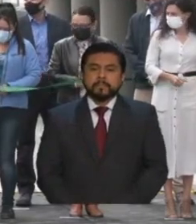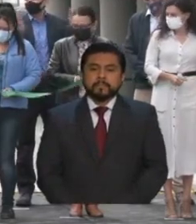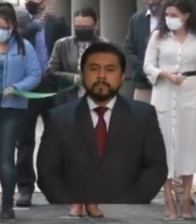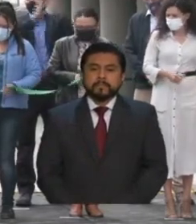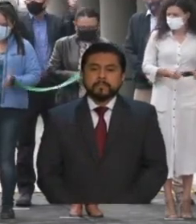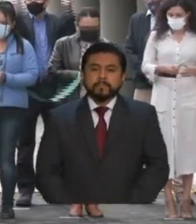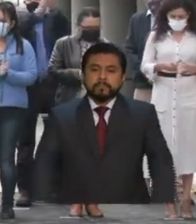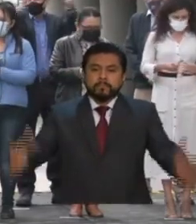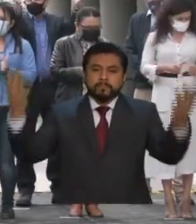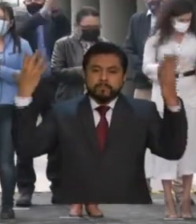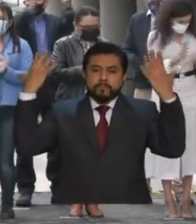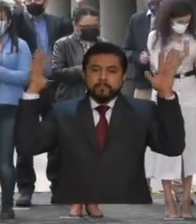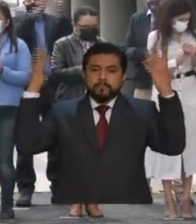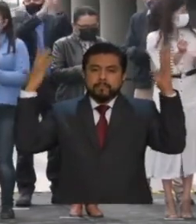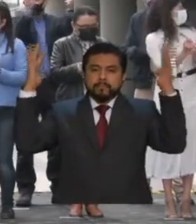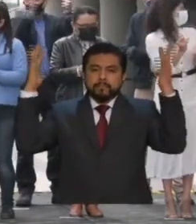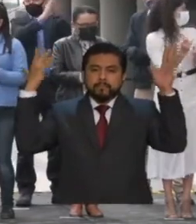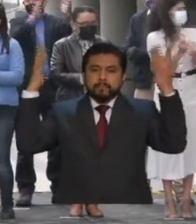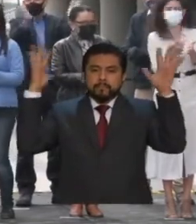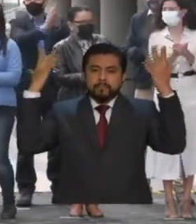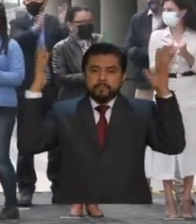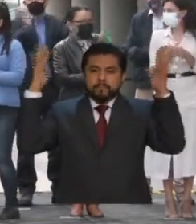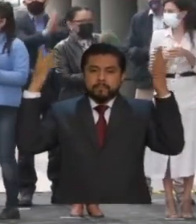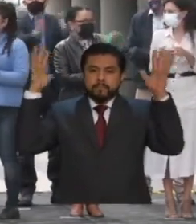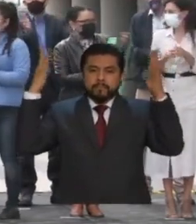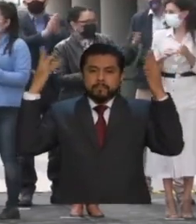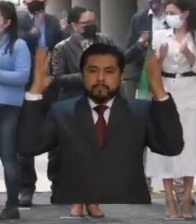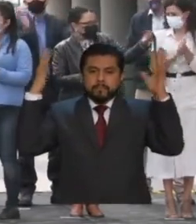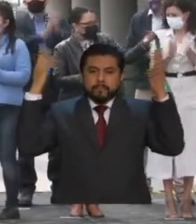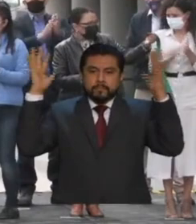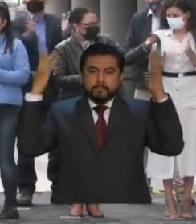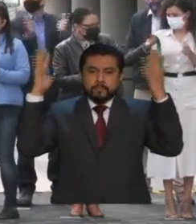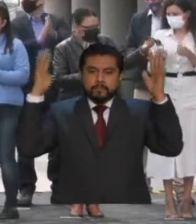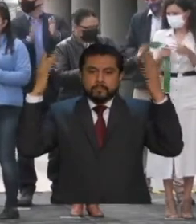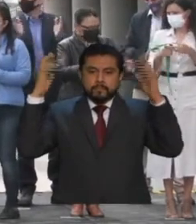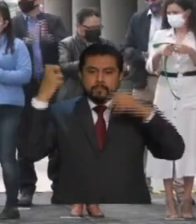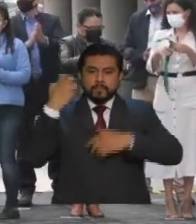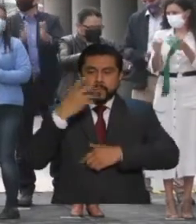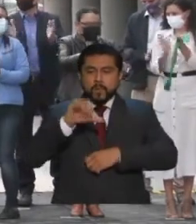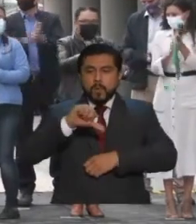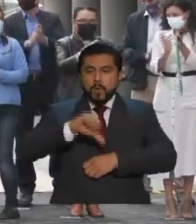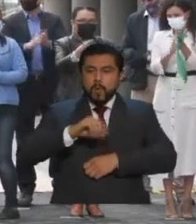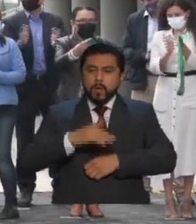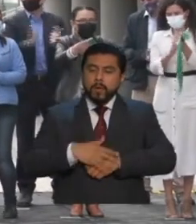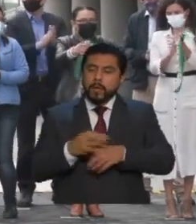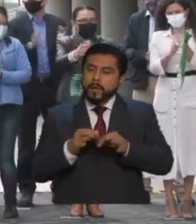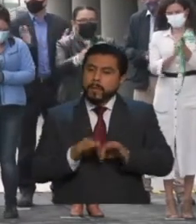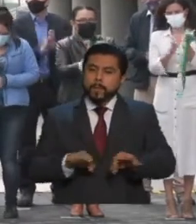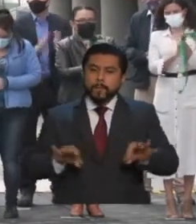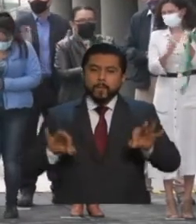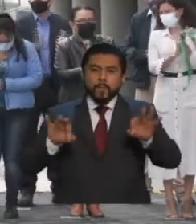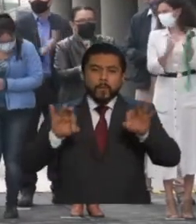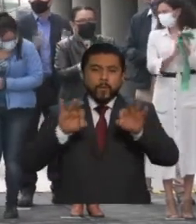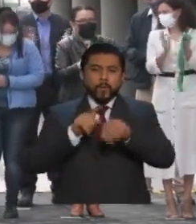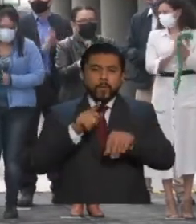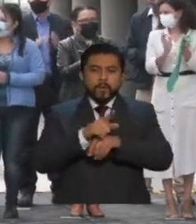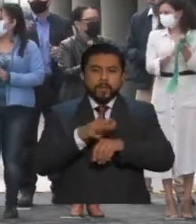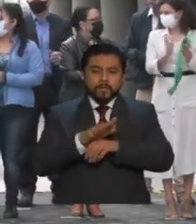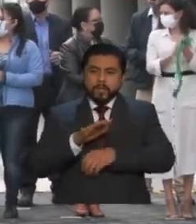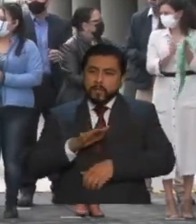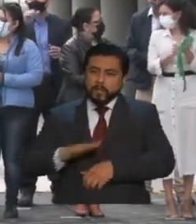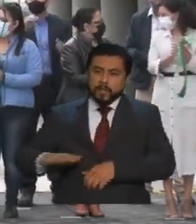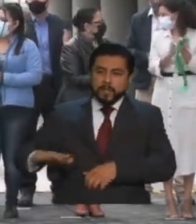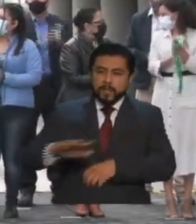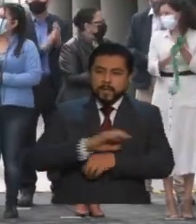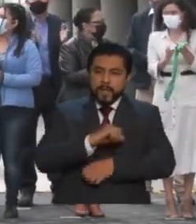Y el aplauso de todas y todos ustedes por este acto tan importante y tan especial para la comunidad de